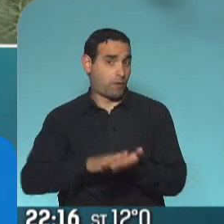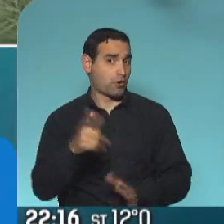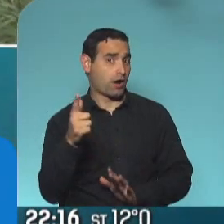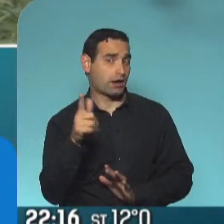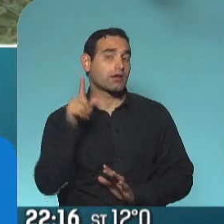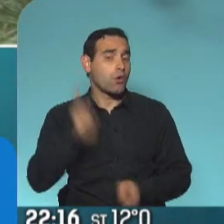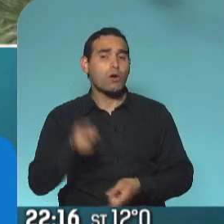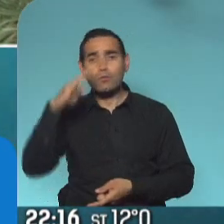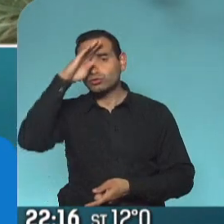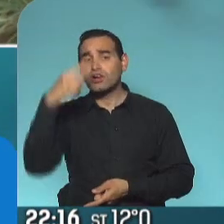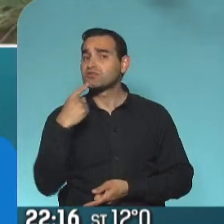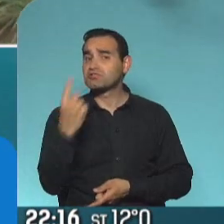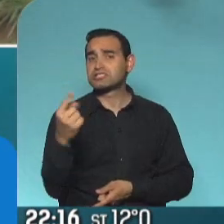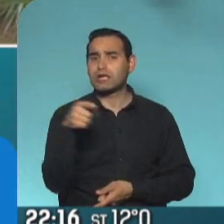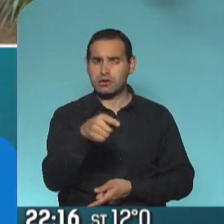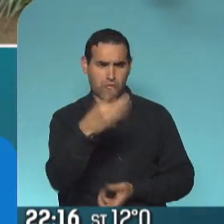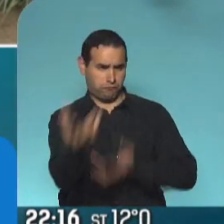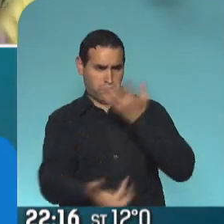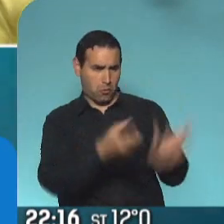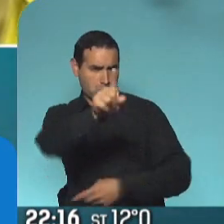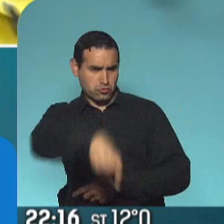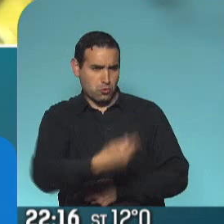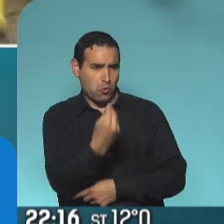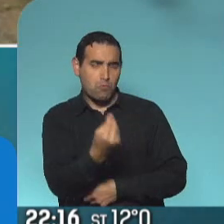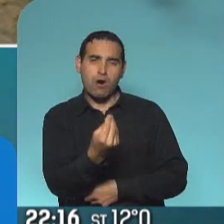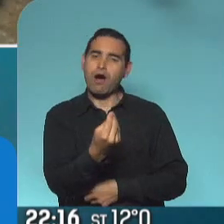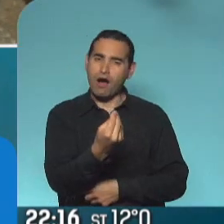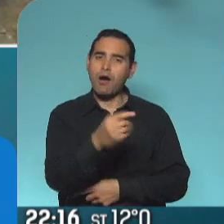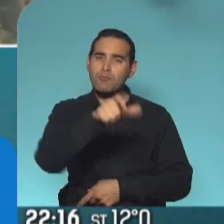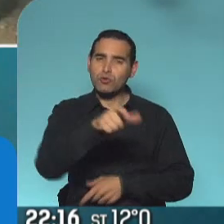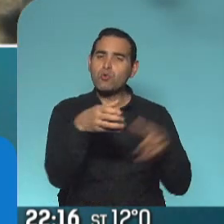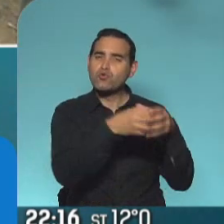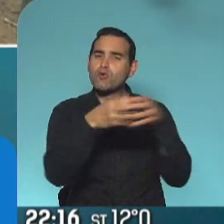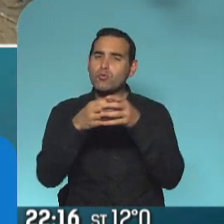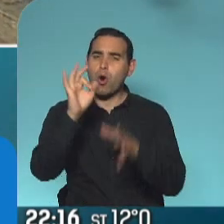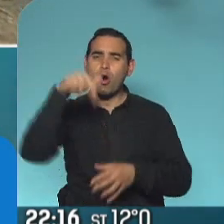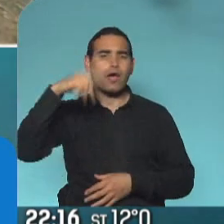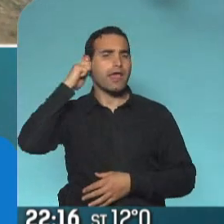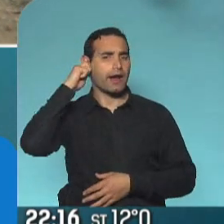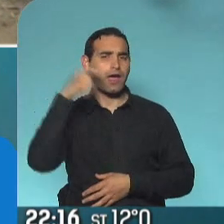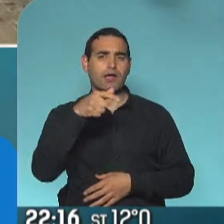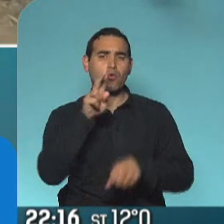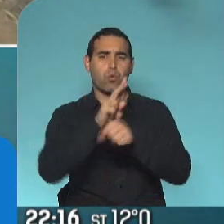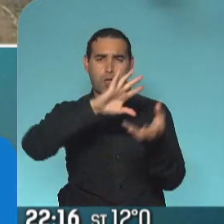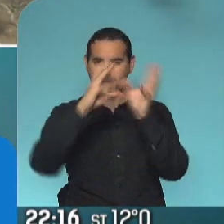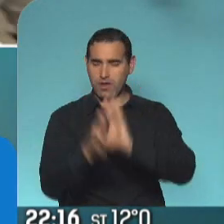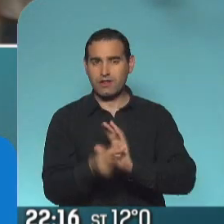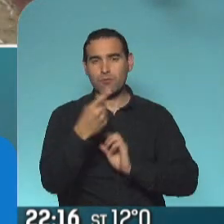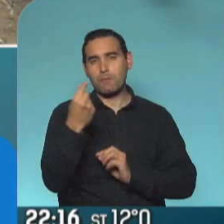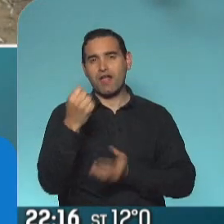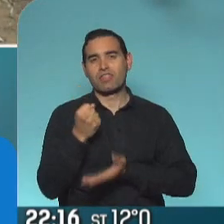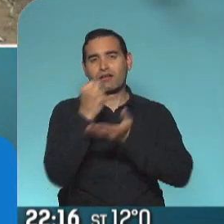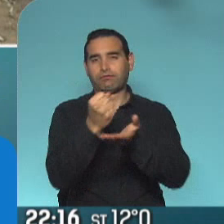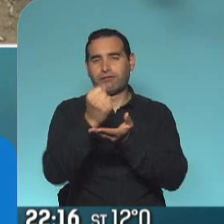además, que detrás de los incendios estaban los ambientalistas enojados porque les han bajado los subsidios y